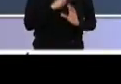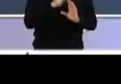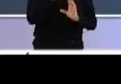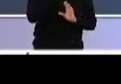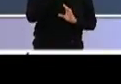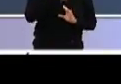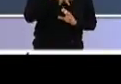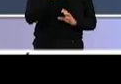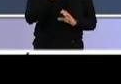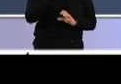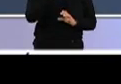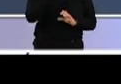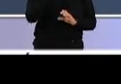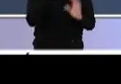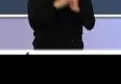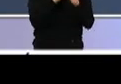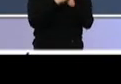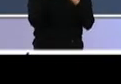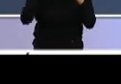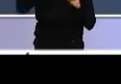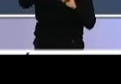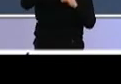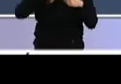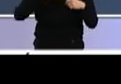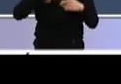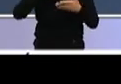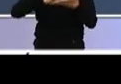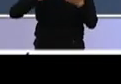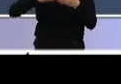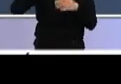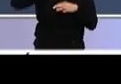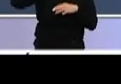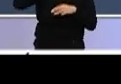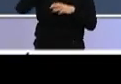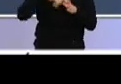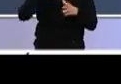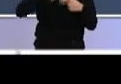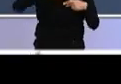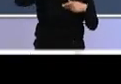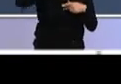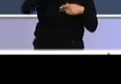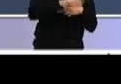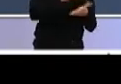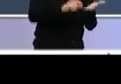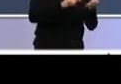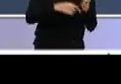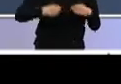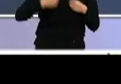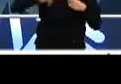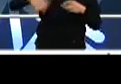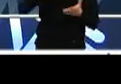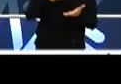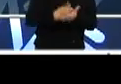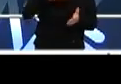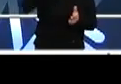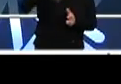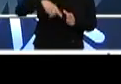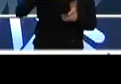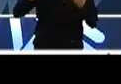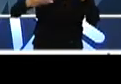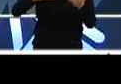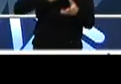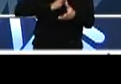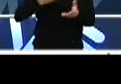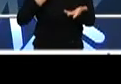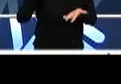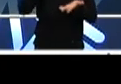de las que te hablo, participaron muchos autores, pensamos sobre todo autores mexicanos y que vivieran en la ciudad para que en algún momento dado